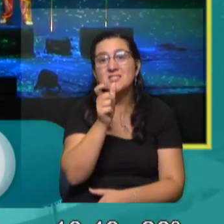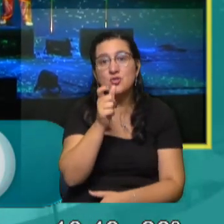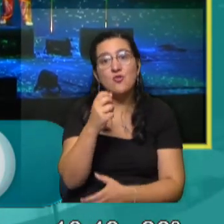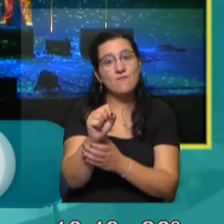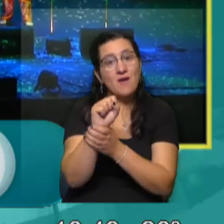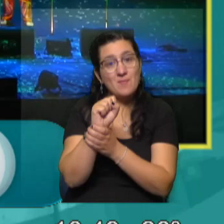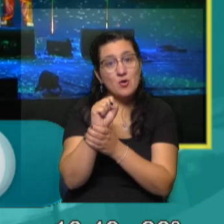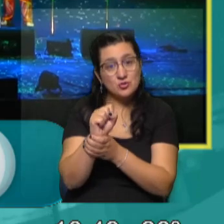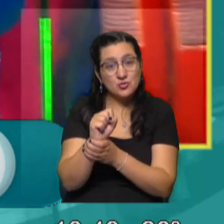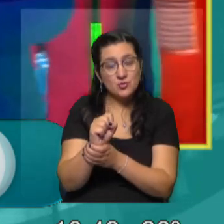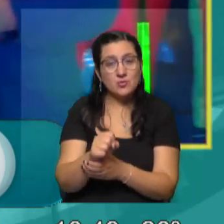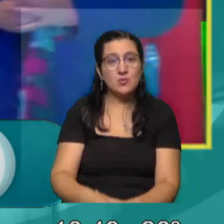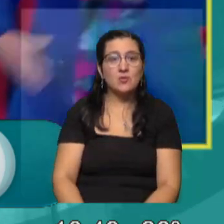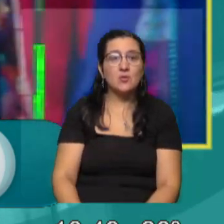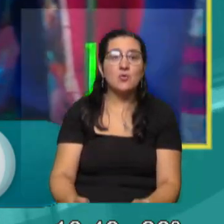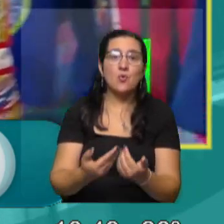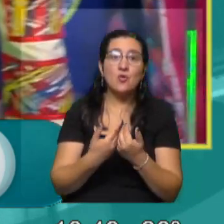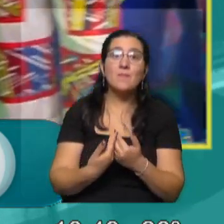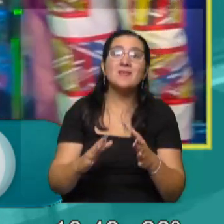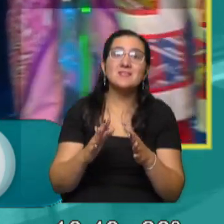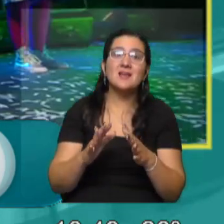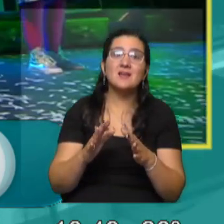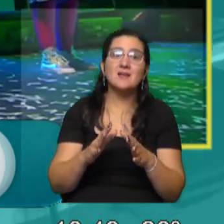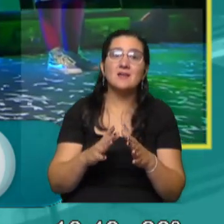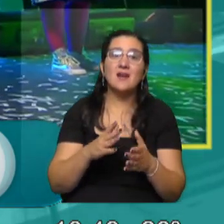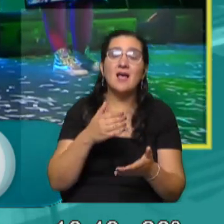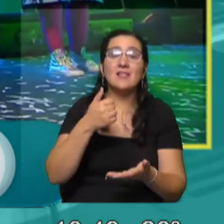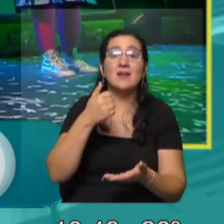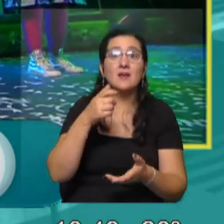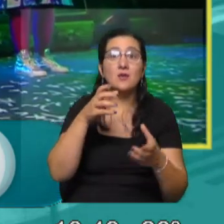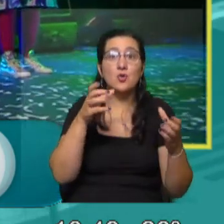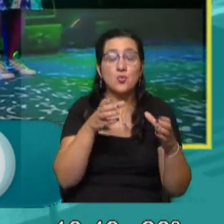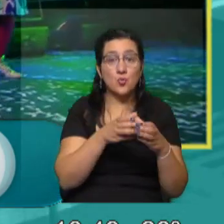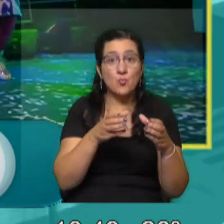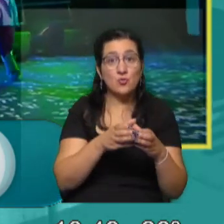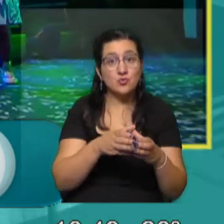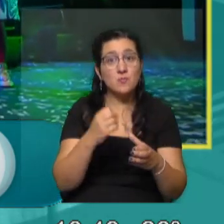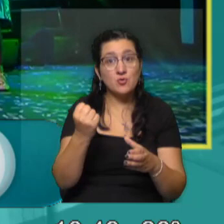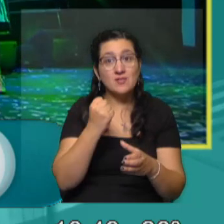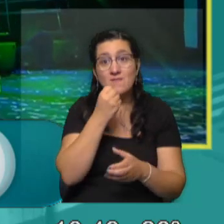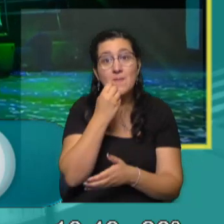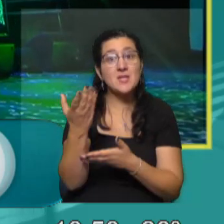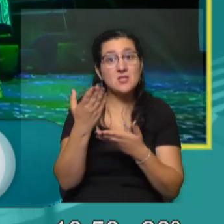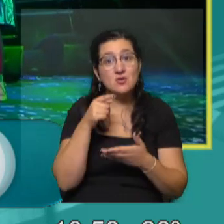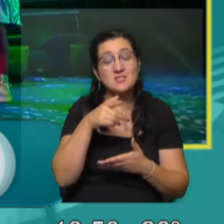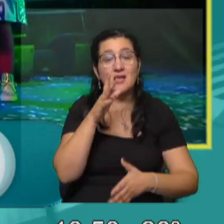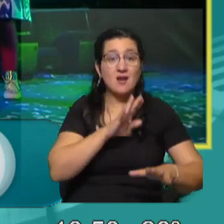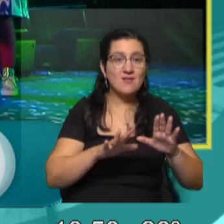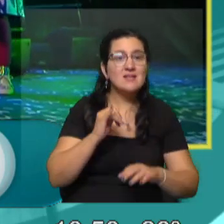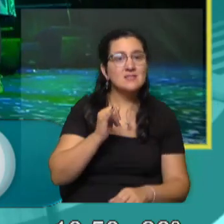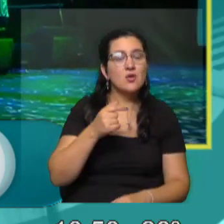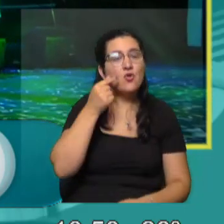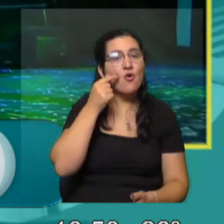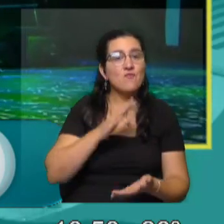cuando empieza a llegar la posta y empiezan a estar en títulos grandes, bienvenido también ese carnaval. Sí, porque eso confirma